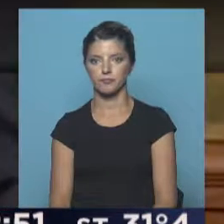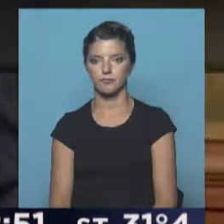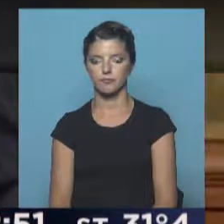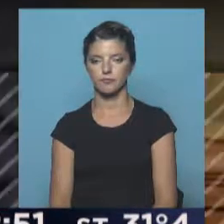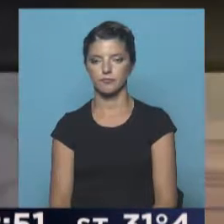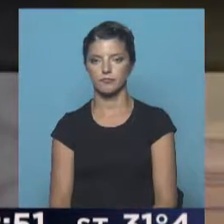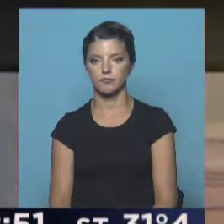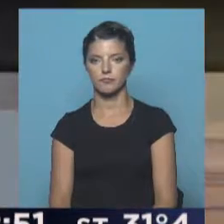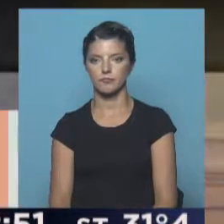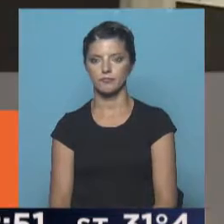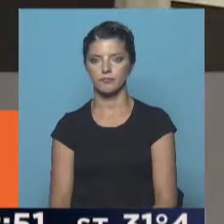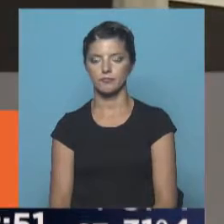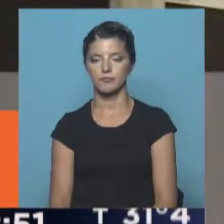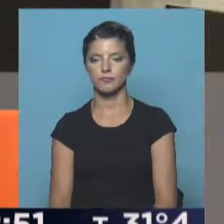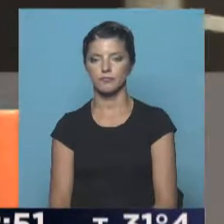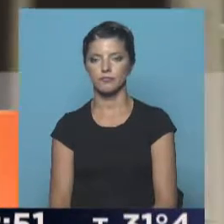L'esperienza del mio governo finisce qui.